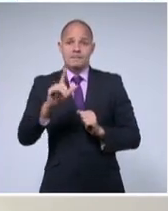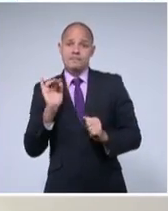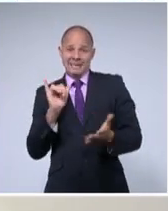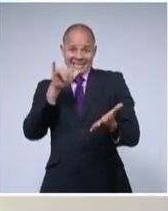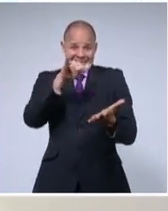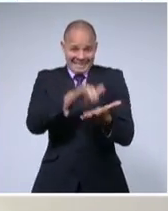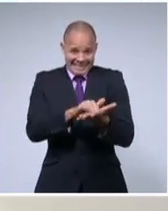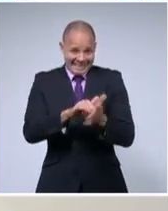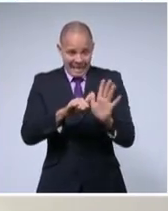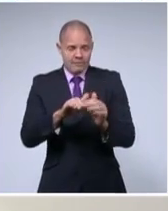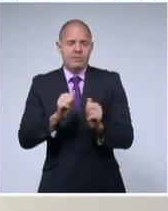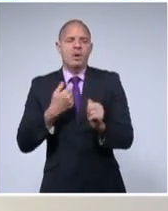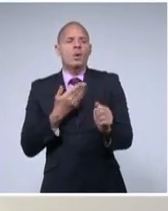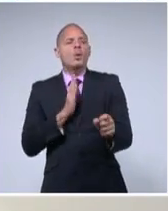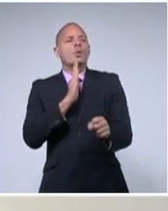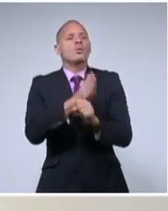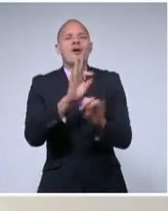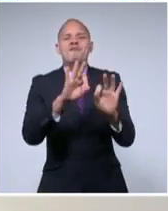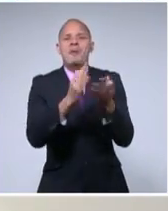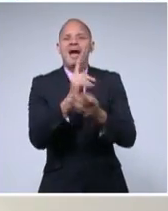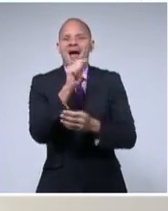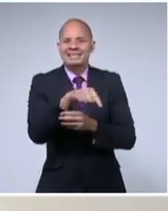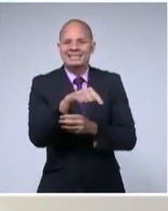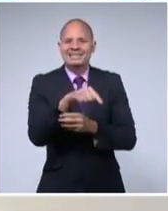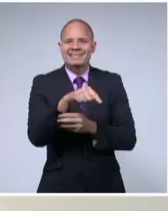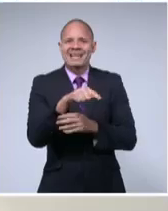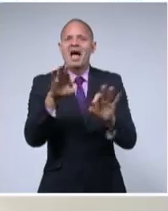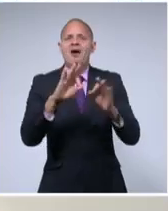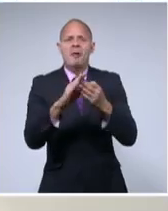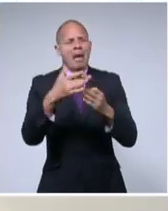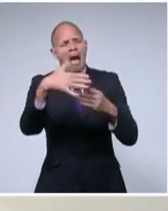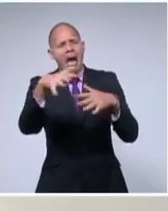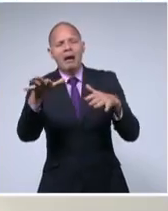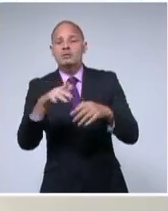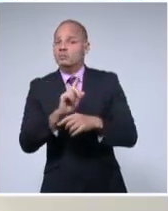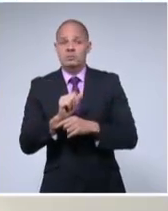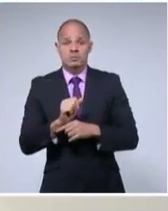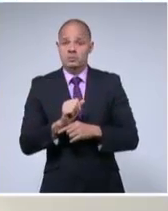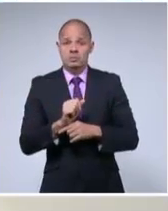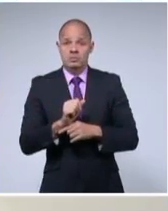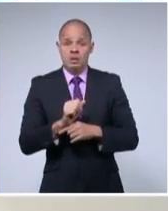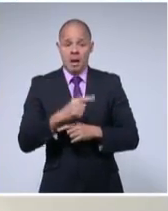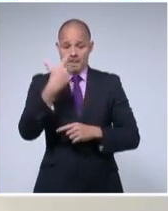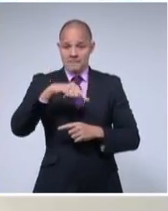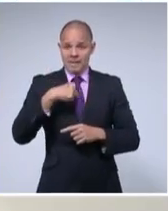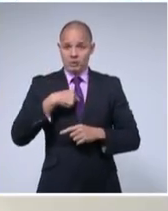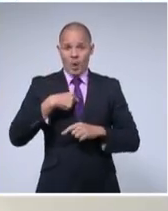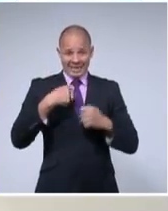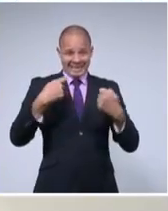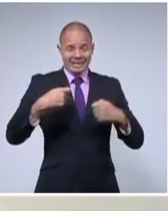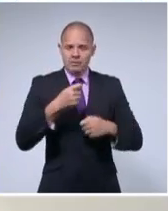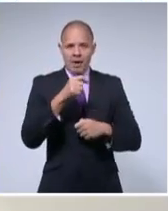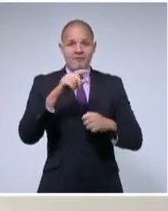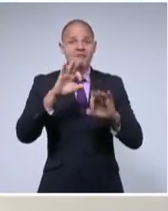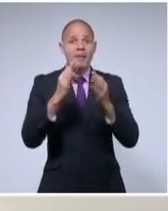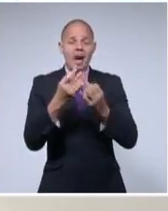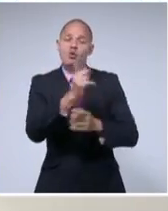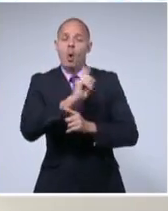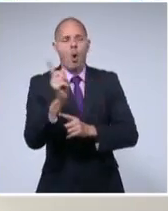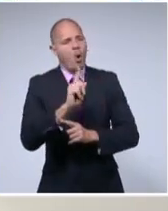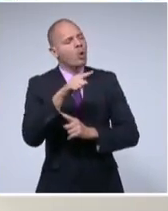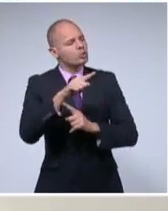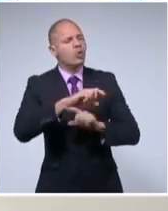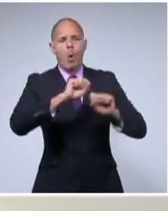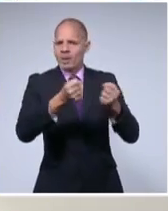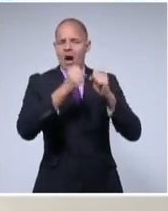el aislamiento que exigen las autoridades y, en su defecto, la comunidad debe ser también un ente de control para que ese viajero no traslade la enfermedad